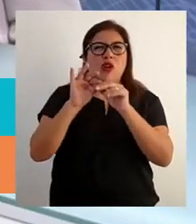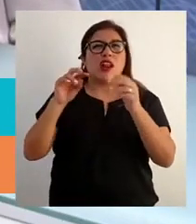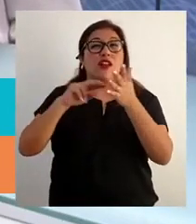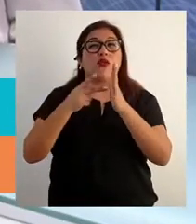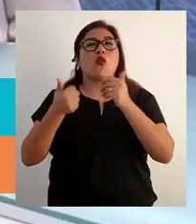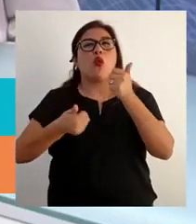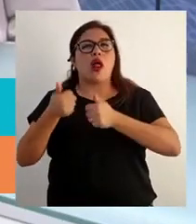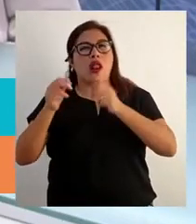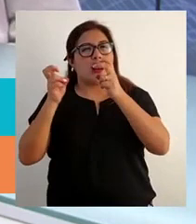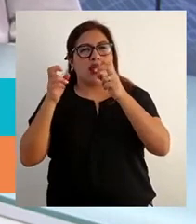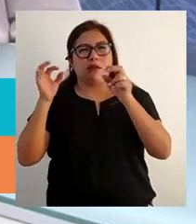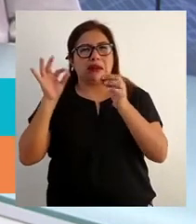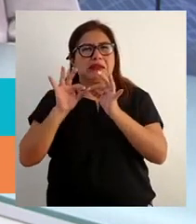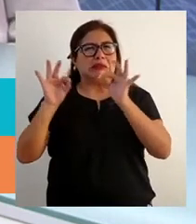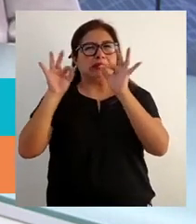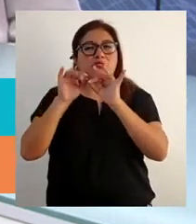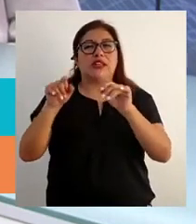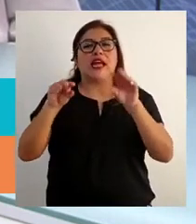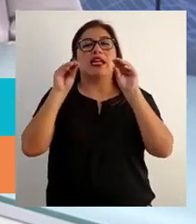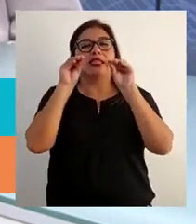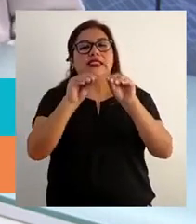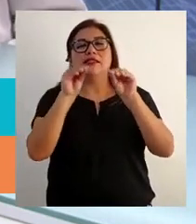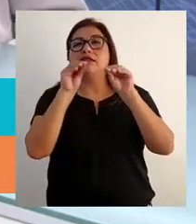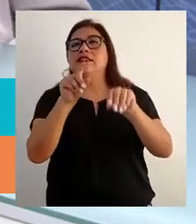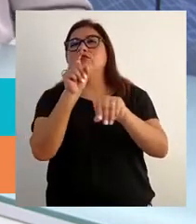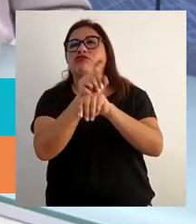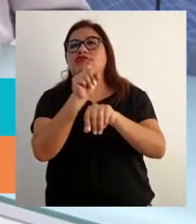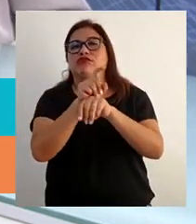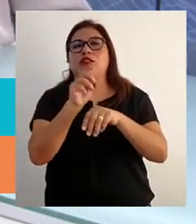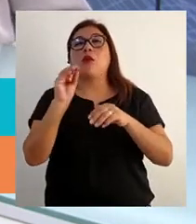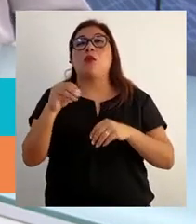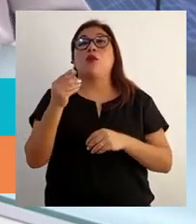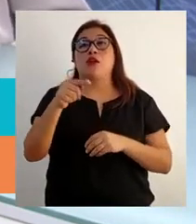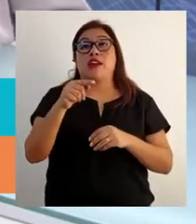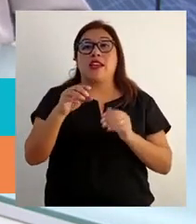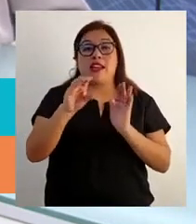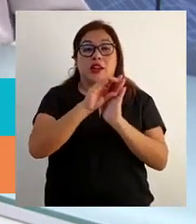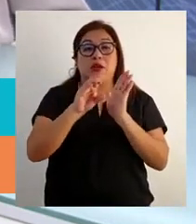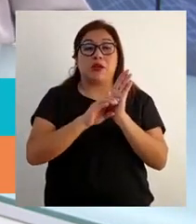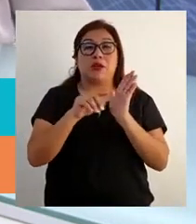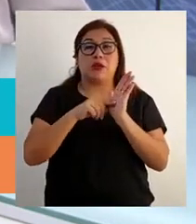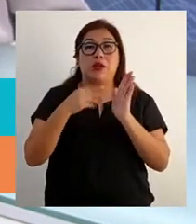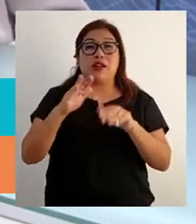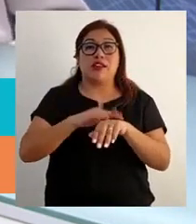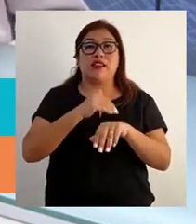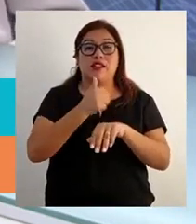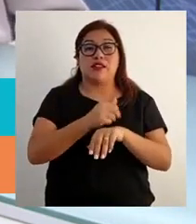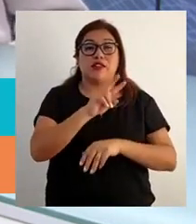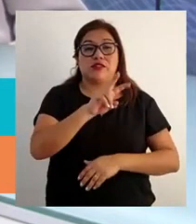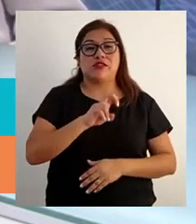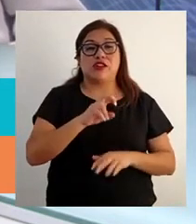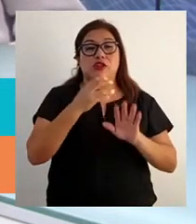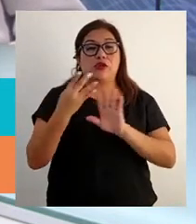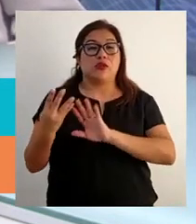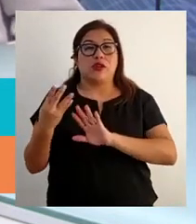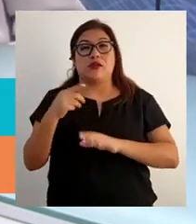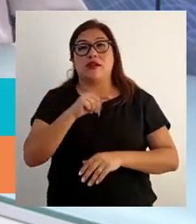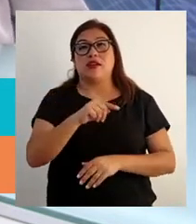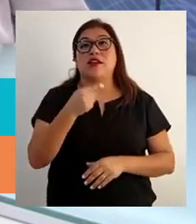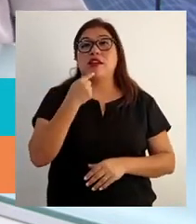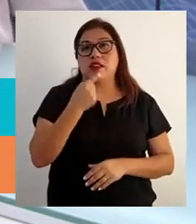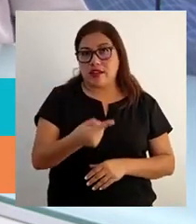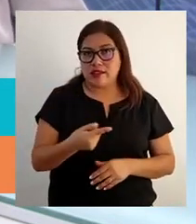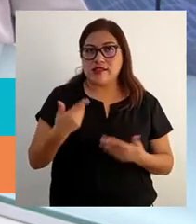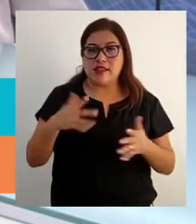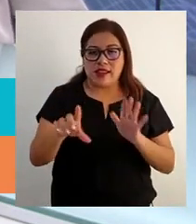usted, tenemos que la Constitución establece en su artículo 109, la ley entra en vigencia